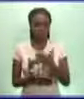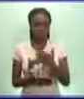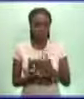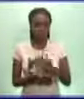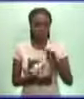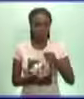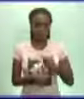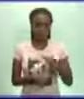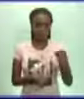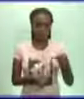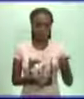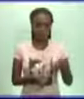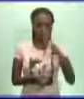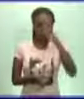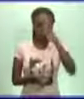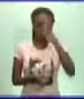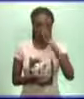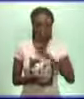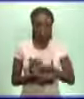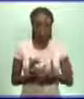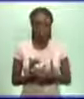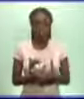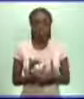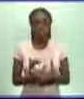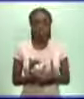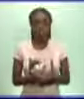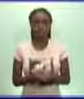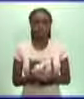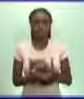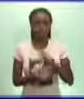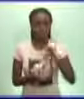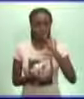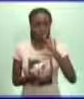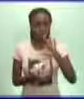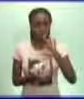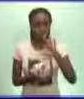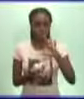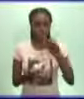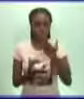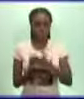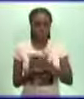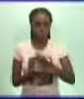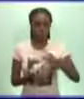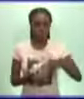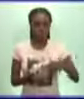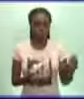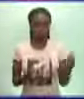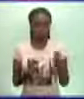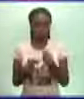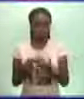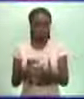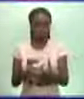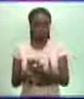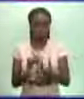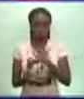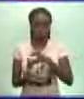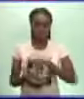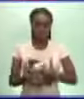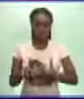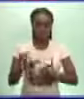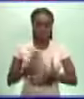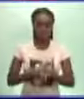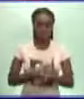medicina, porque a esa cárcel fueron llevados los 8 estudiantes de medicina. También observas